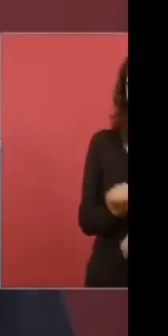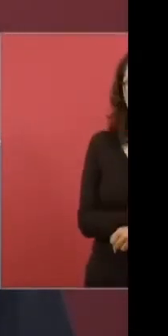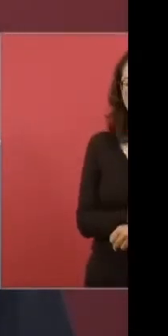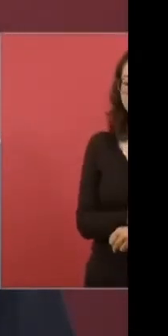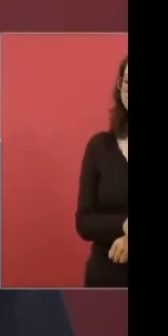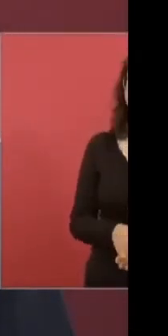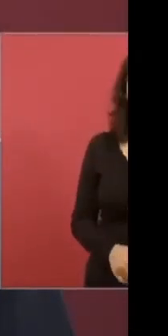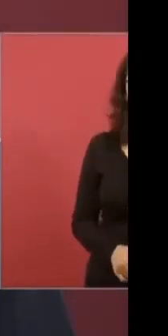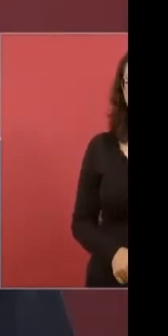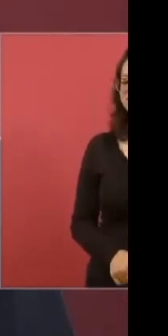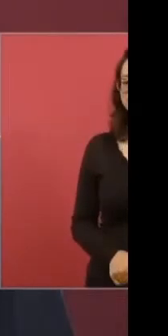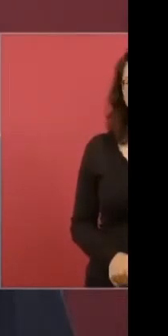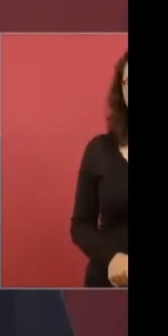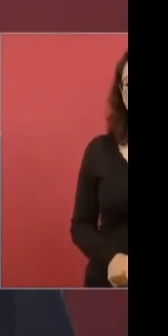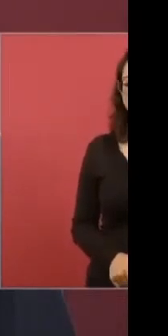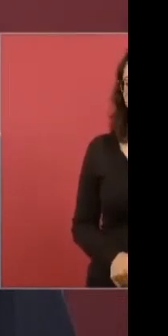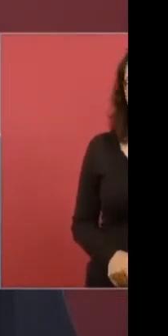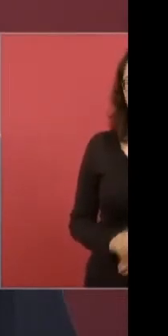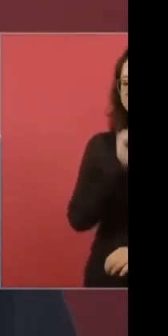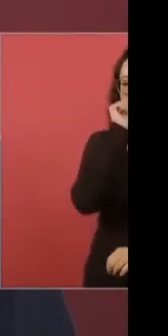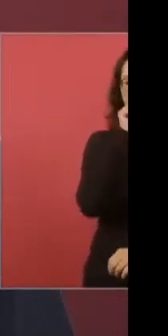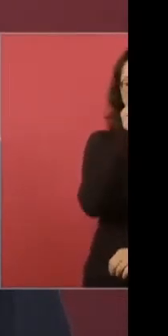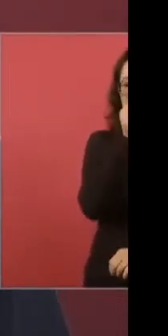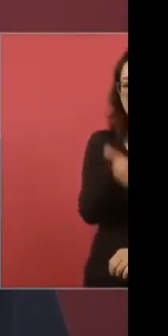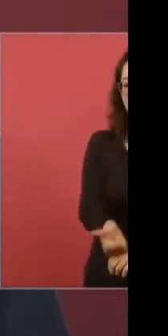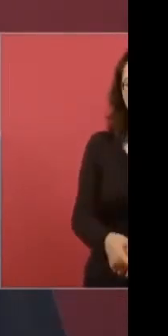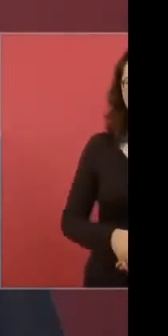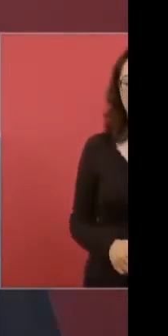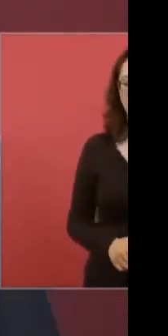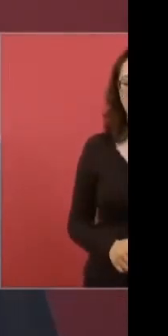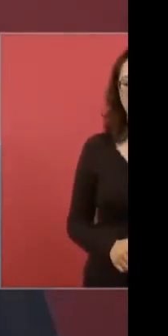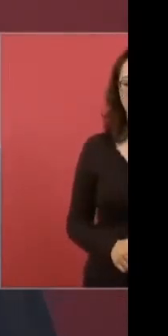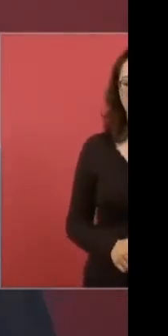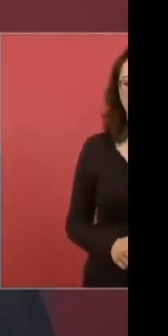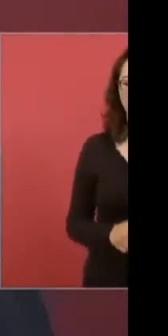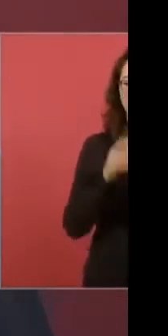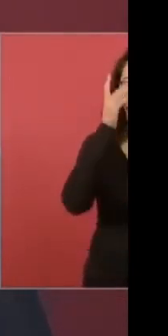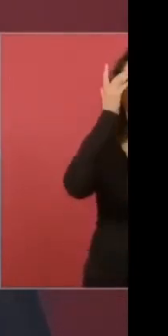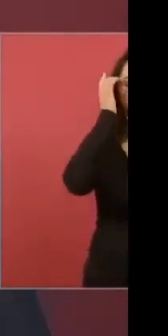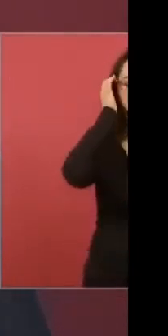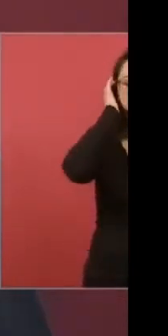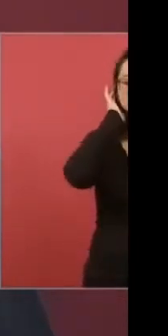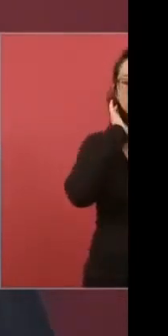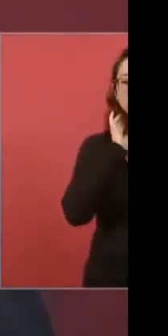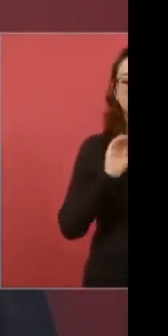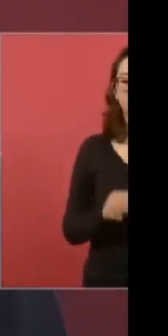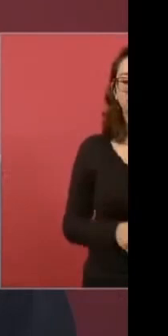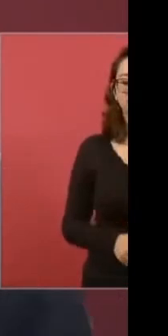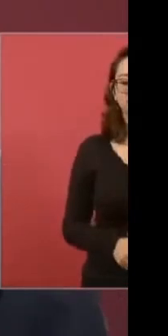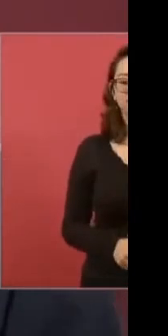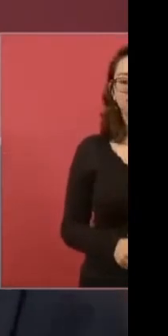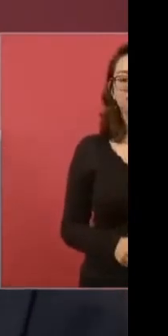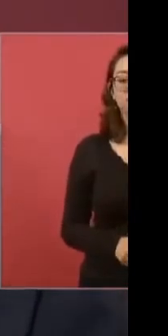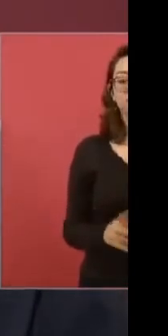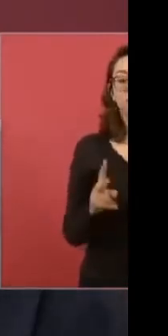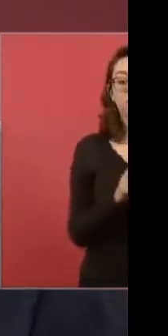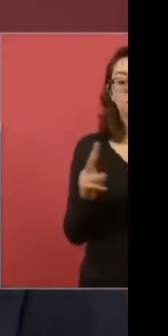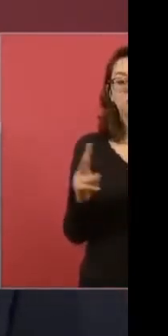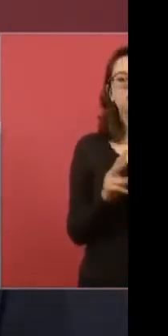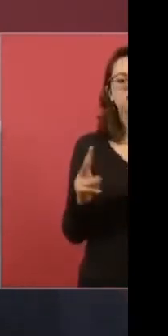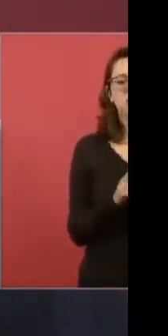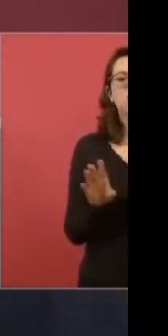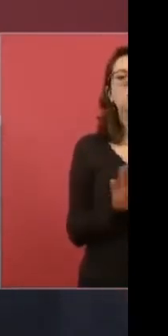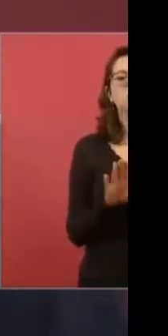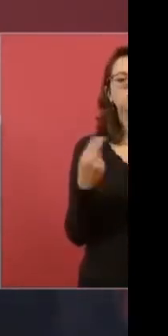Claro claro estamos hablando de de cantidades extravagantes para la gente que no puede tener acceso